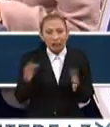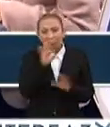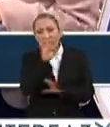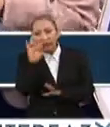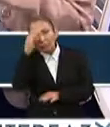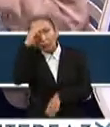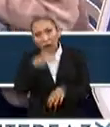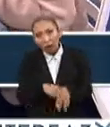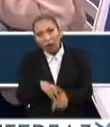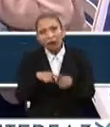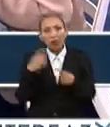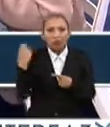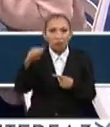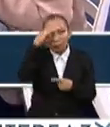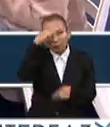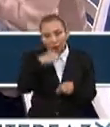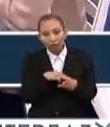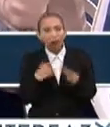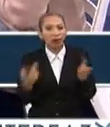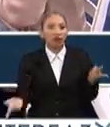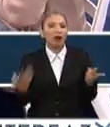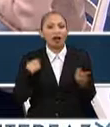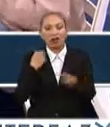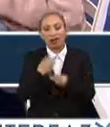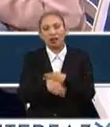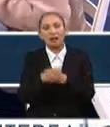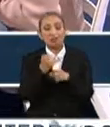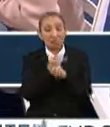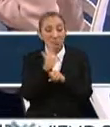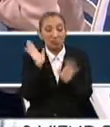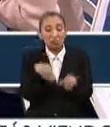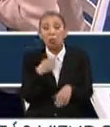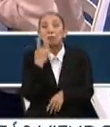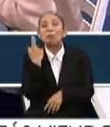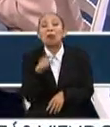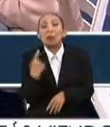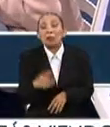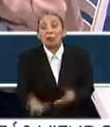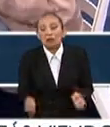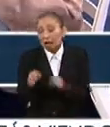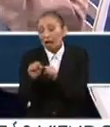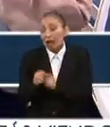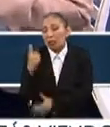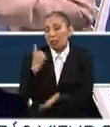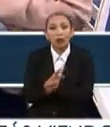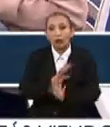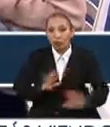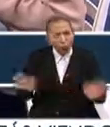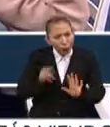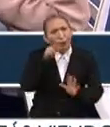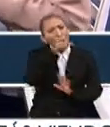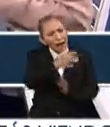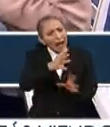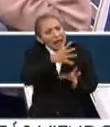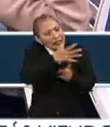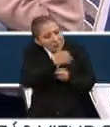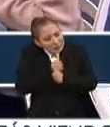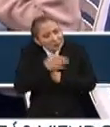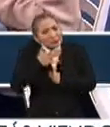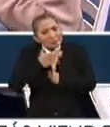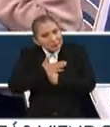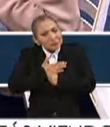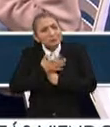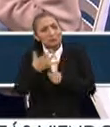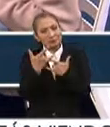fechas para memorizar, nombres para memorizar y que son datos absolutamente aburridos. O de aula, ¿no? Exacto, entonces yo creo que hay que apropiarnos y hay que